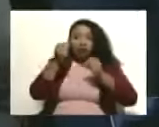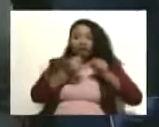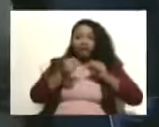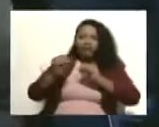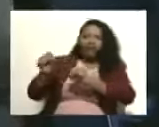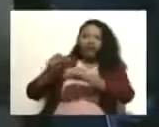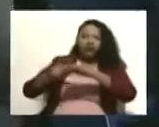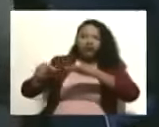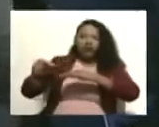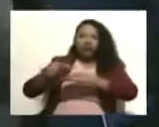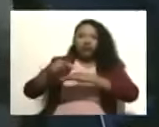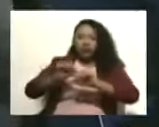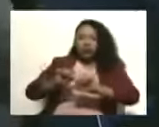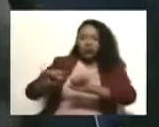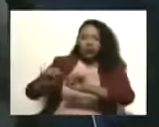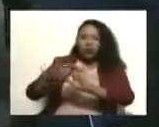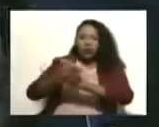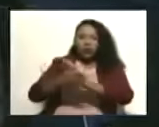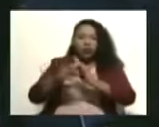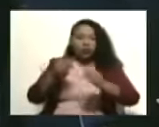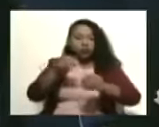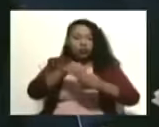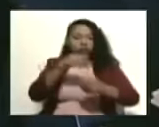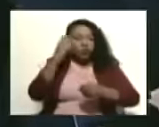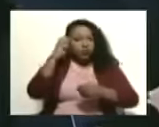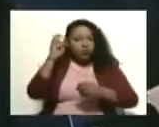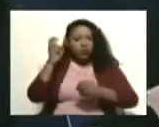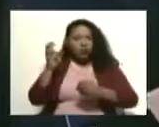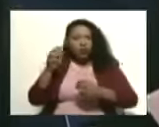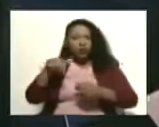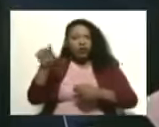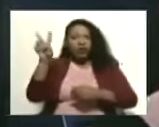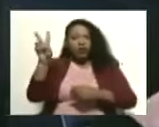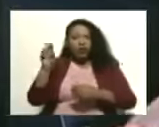por el gobierno de Guyana sobre el territorio esequivo. La información y con ella nosotros retornamos el pase al estudio. Adelante.